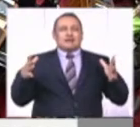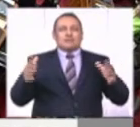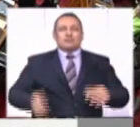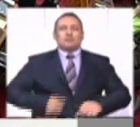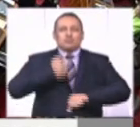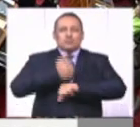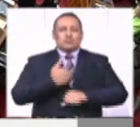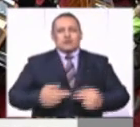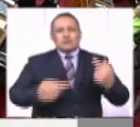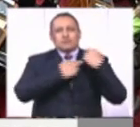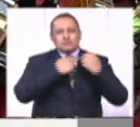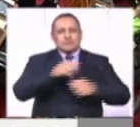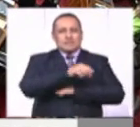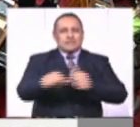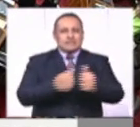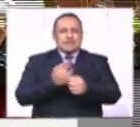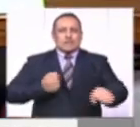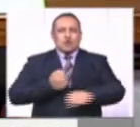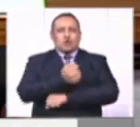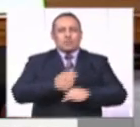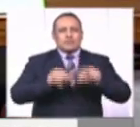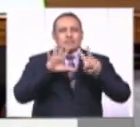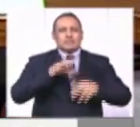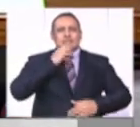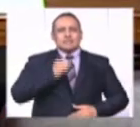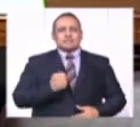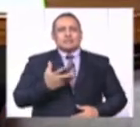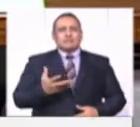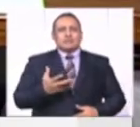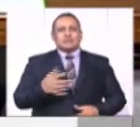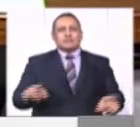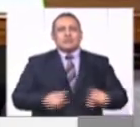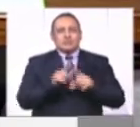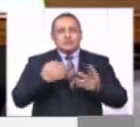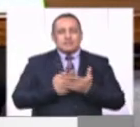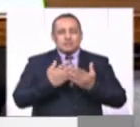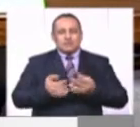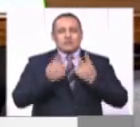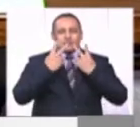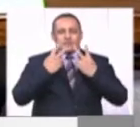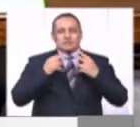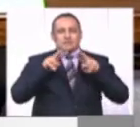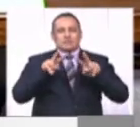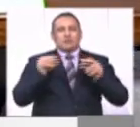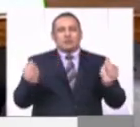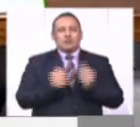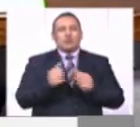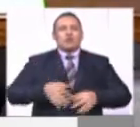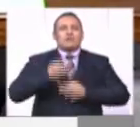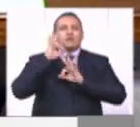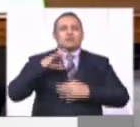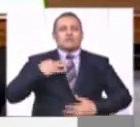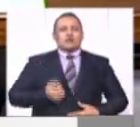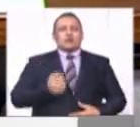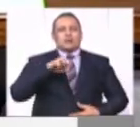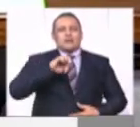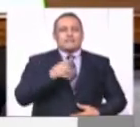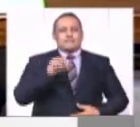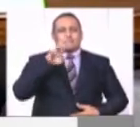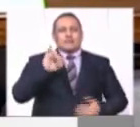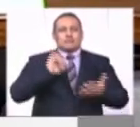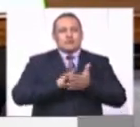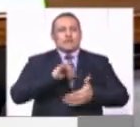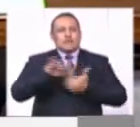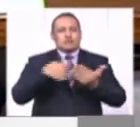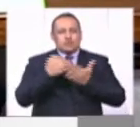autor intelectual del Golpe del 7 de diciembre de hecho se encontró en el curso del señor Pedro Castillo que todos